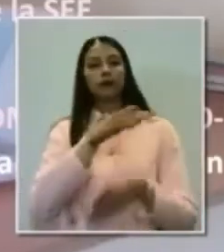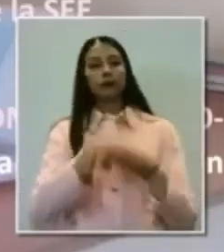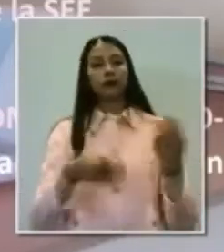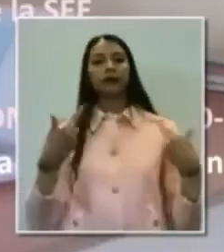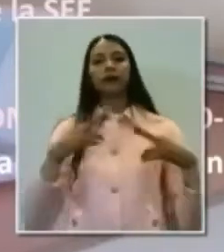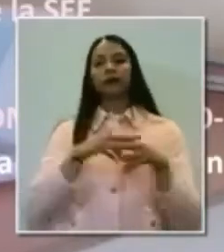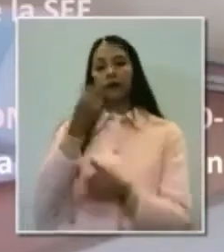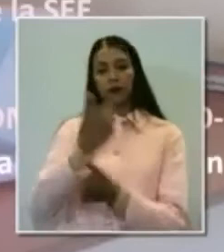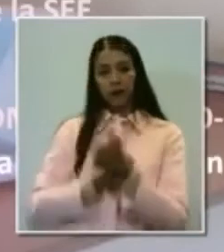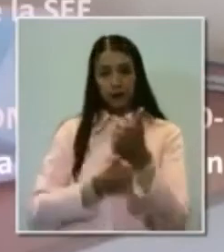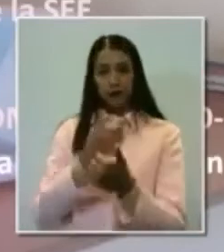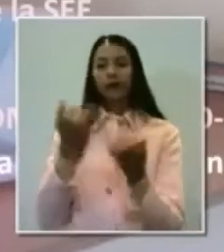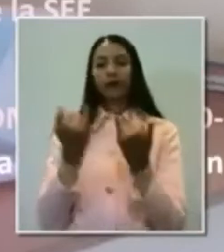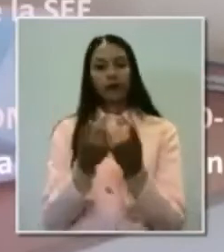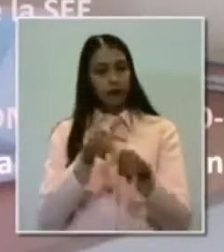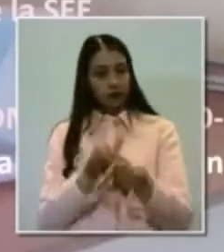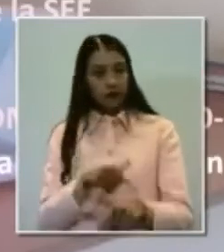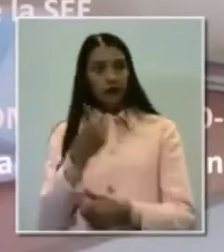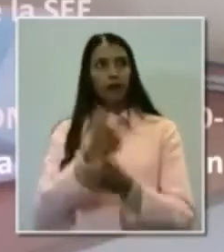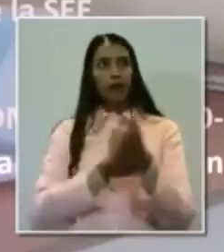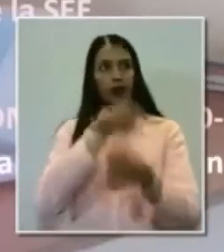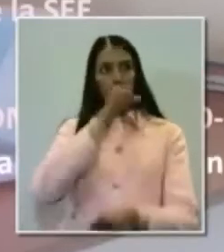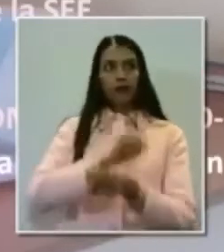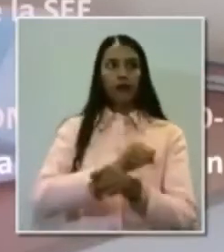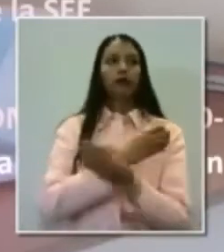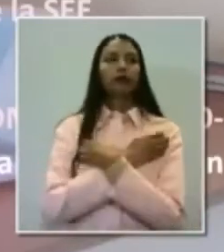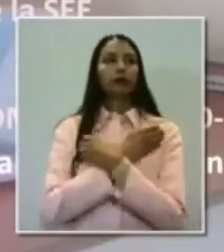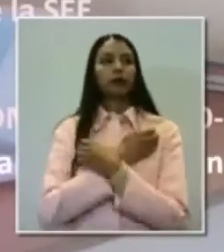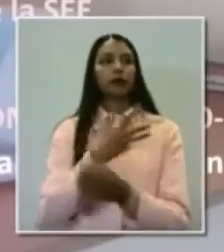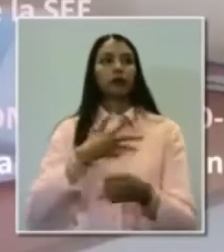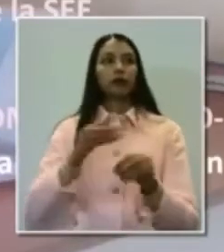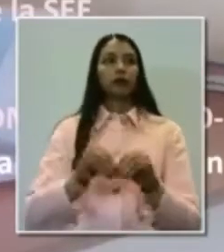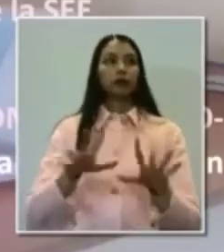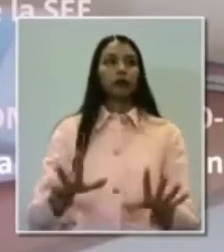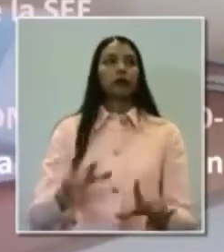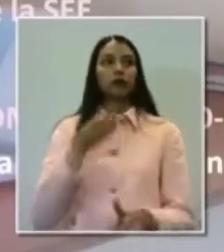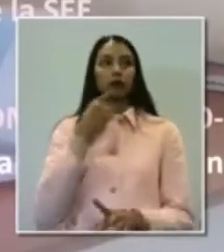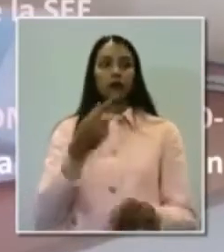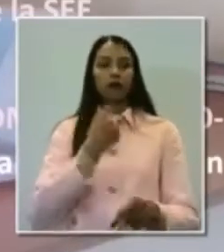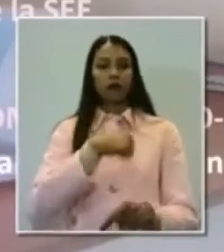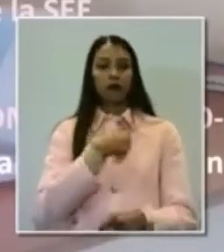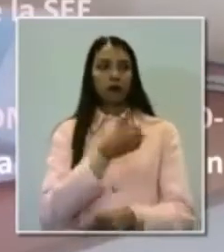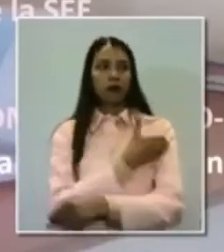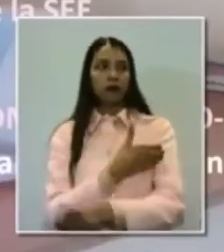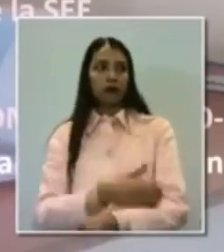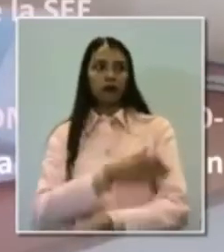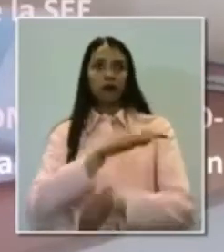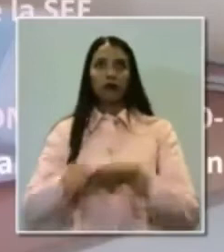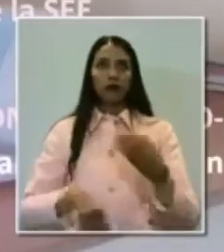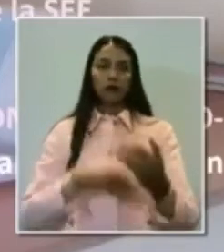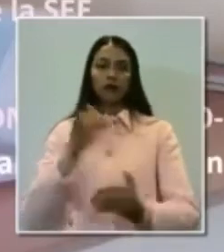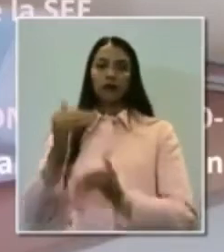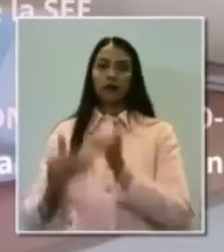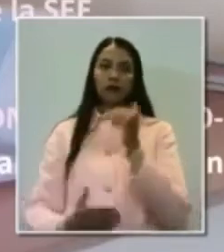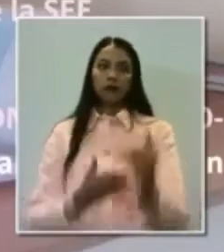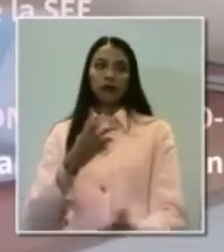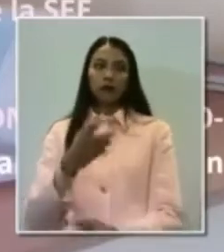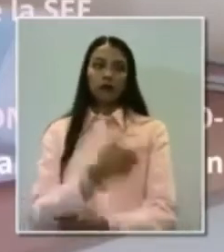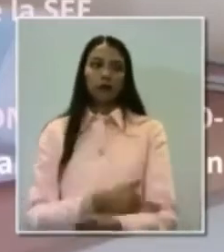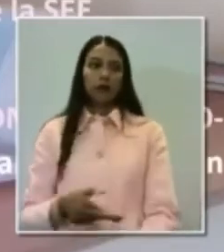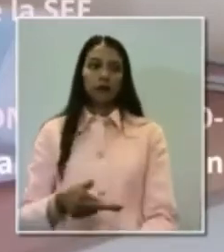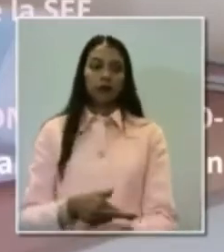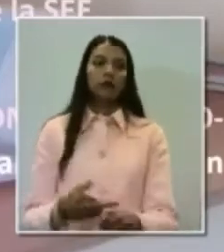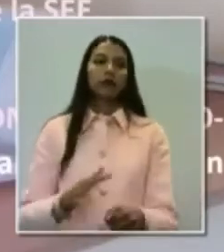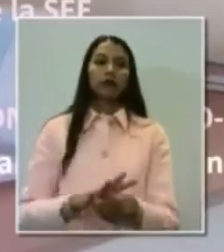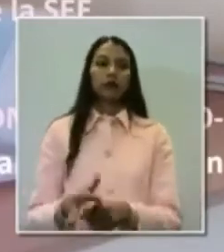y que participarán, la Secretaría de Educación tiene clara la indicación que nosotros acompañaremos en todo el camino de estos procesos, de